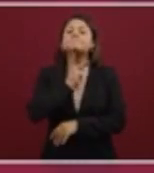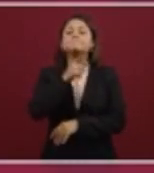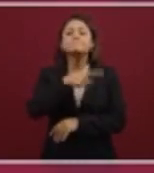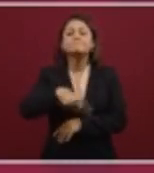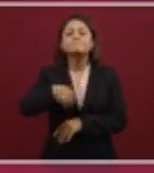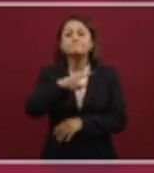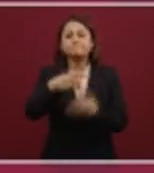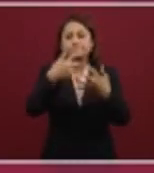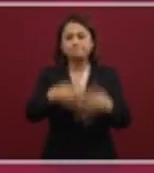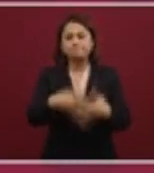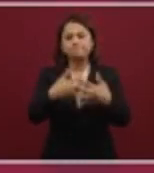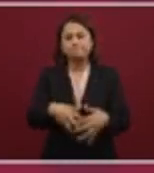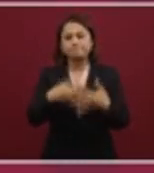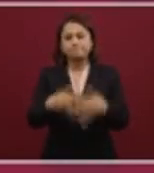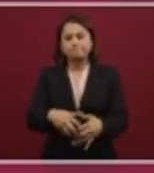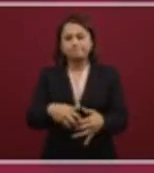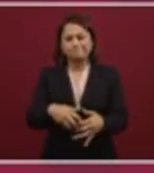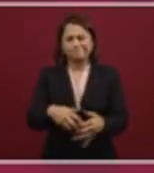engañaron